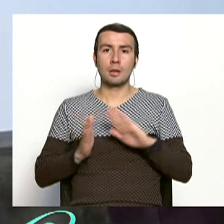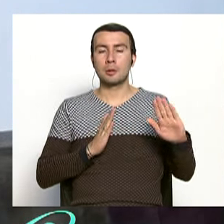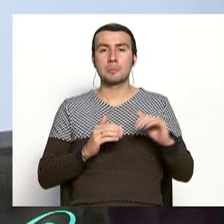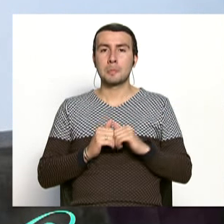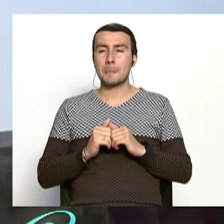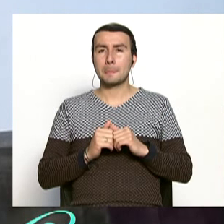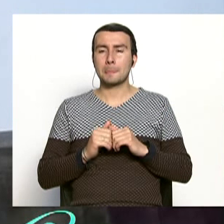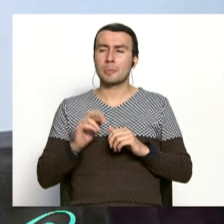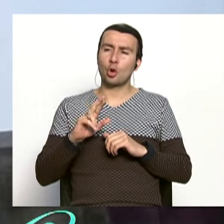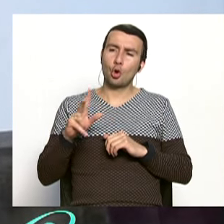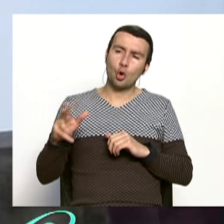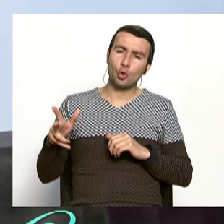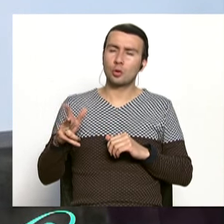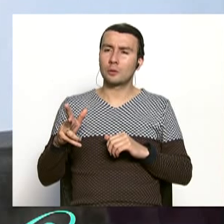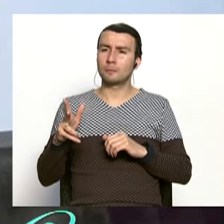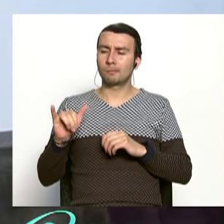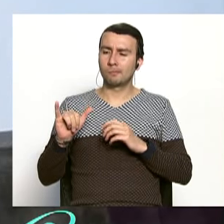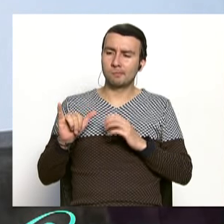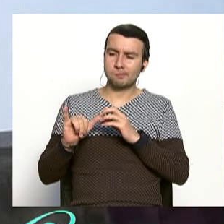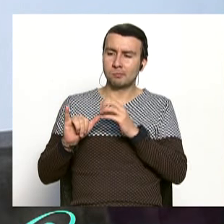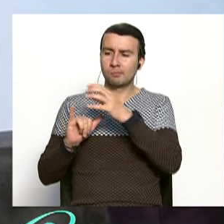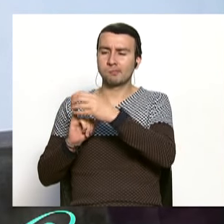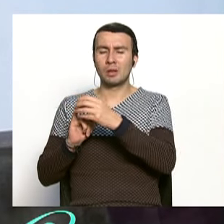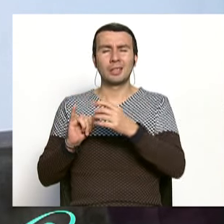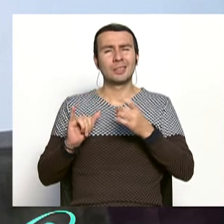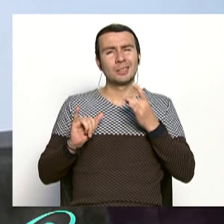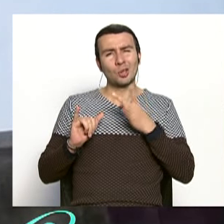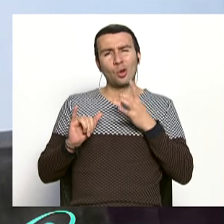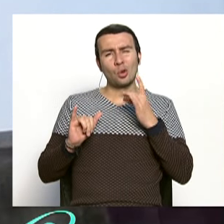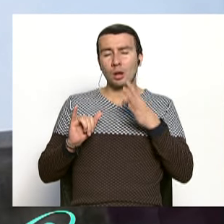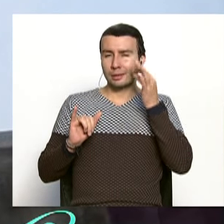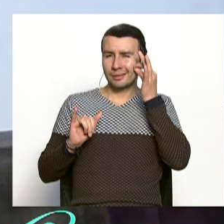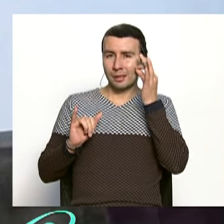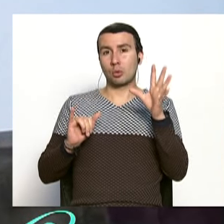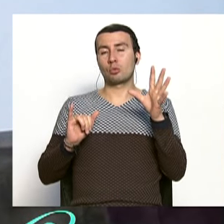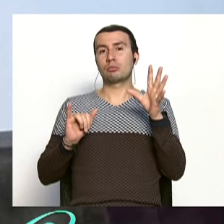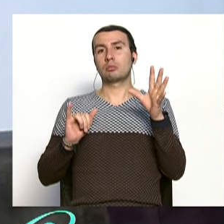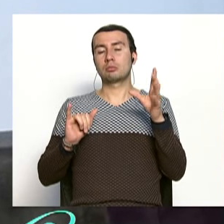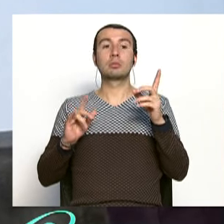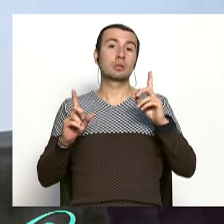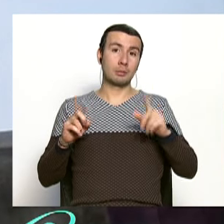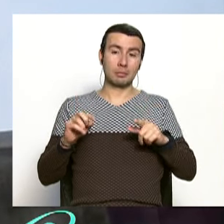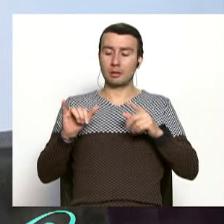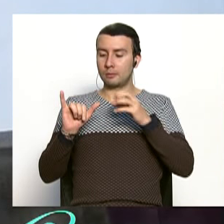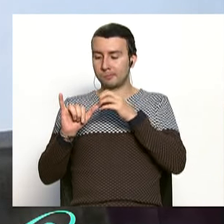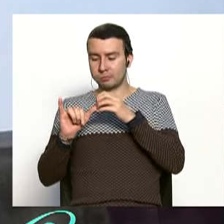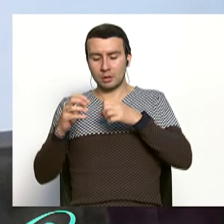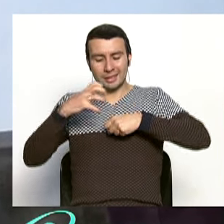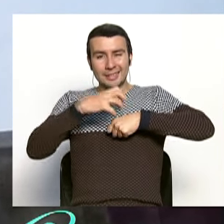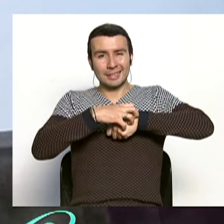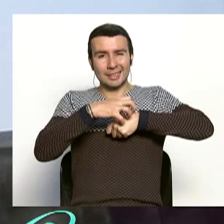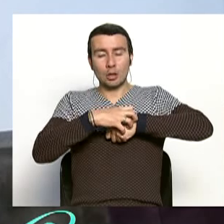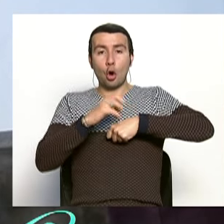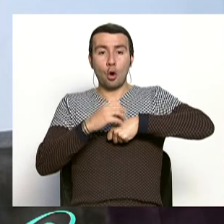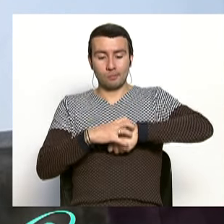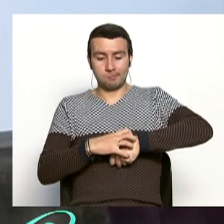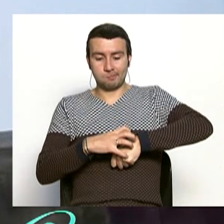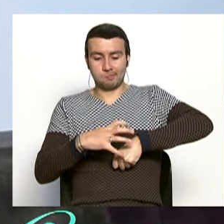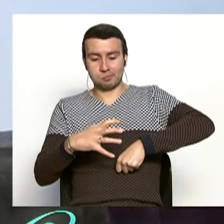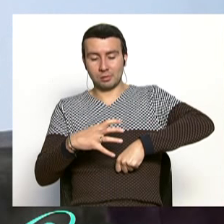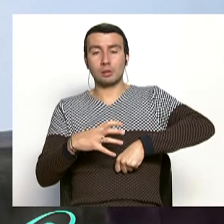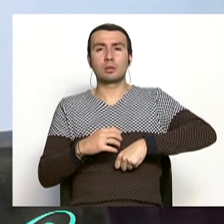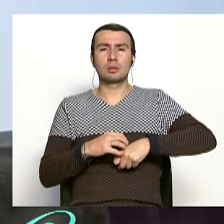lesiones o causas de de dolor que que se originan en el ovario son también lesiones quísticas o tumores que empiezan a